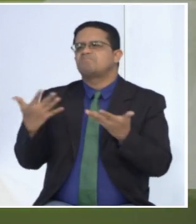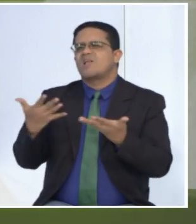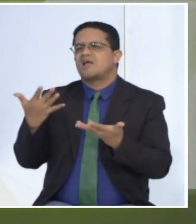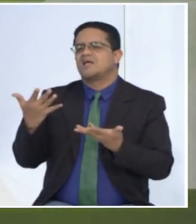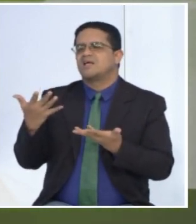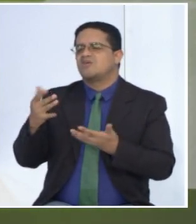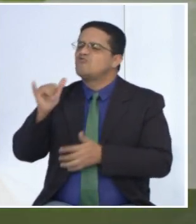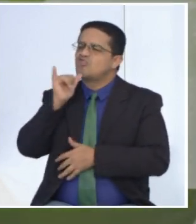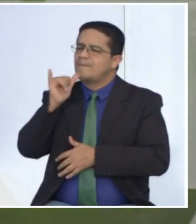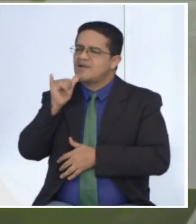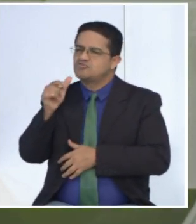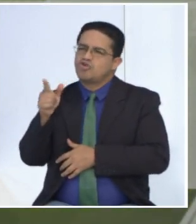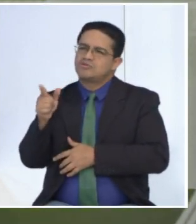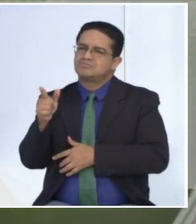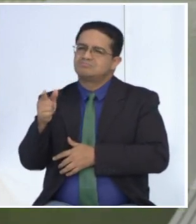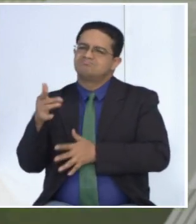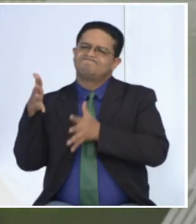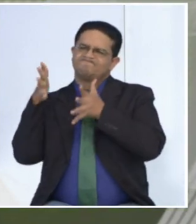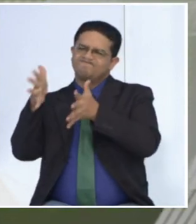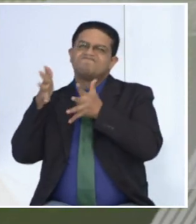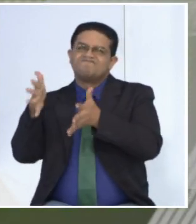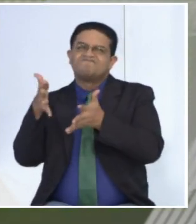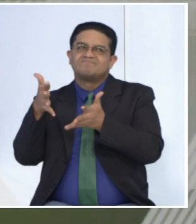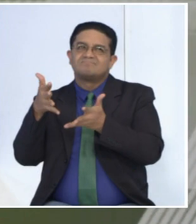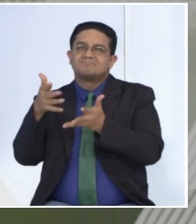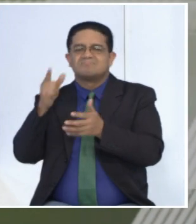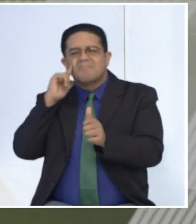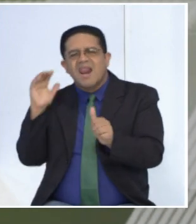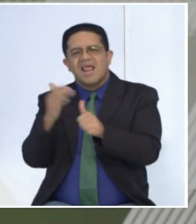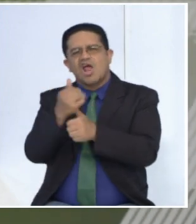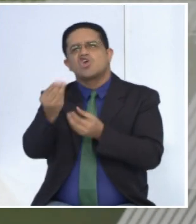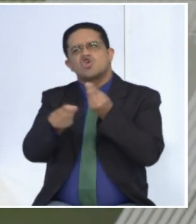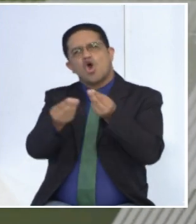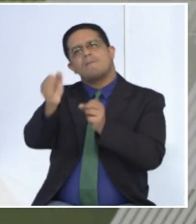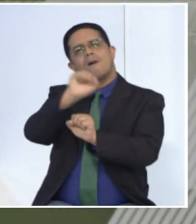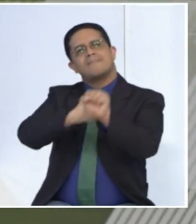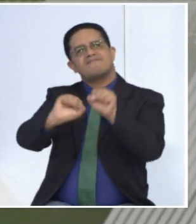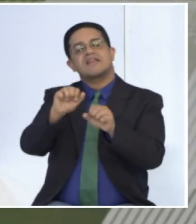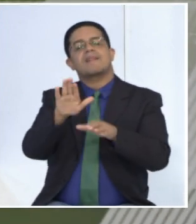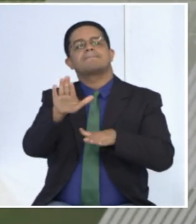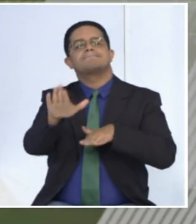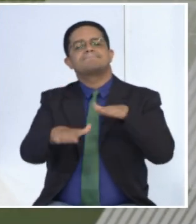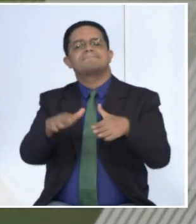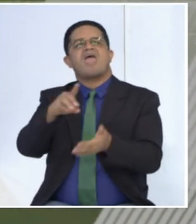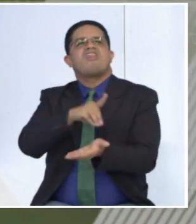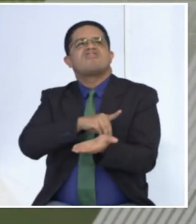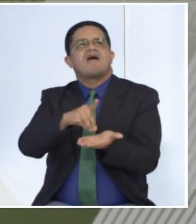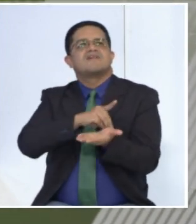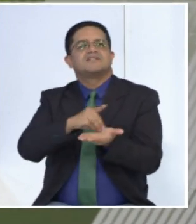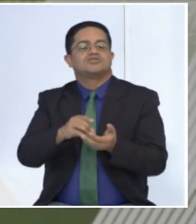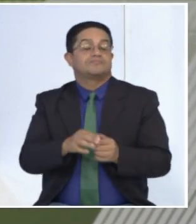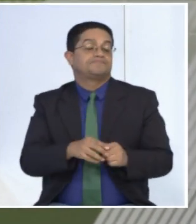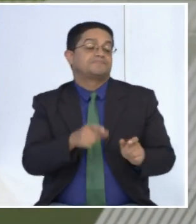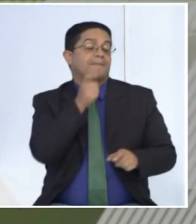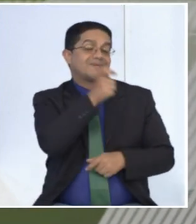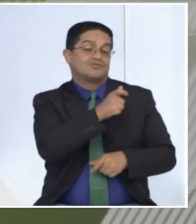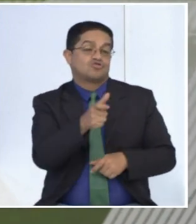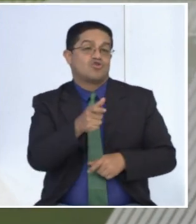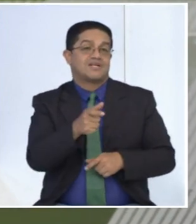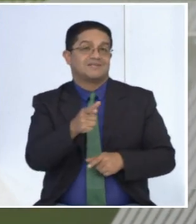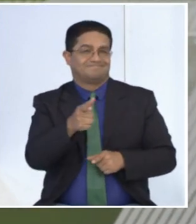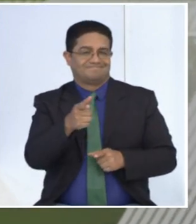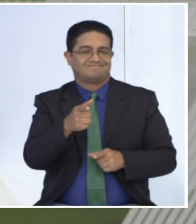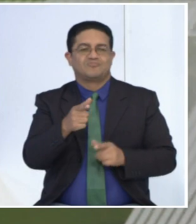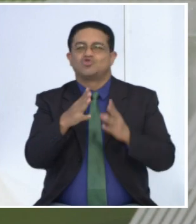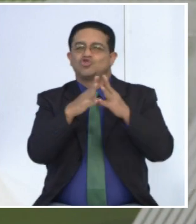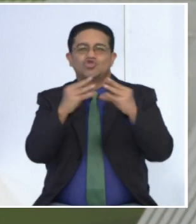nos puede dar, doctor, el día de hoy para saber cómo prevenir el pie diabético? El paciente todas las noches debería evaluar su propio